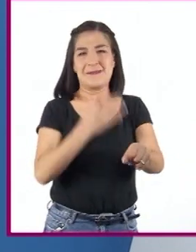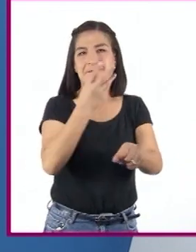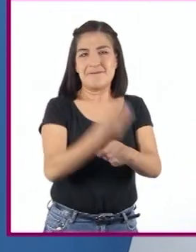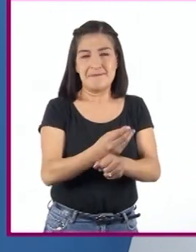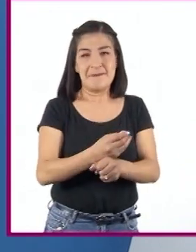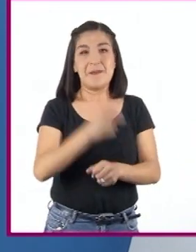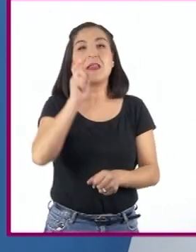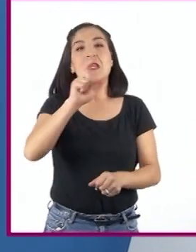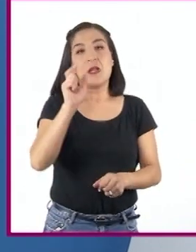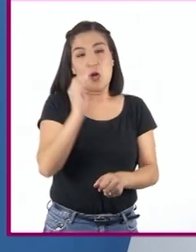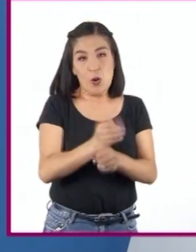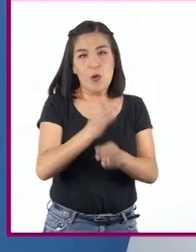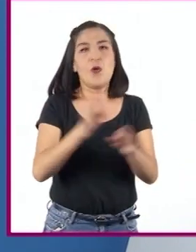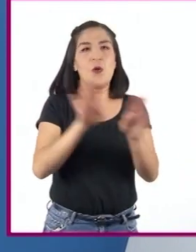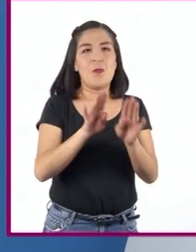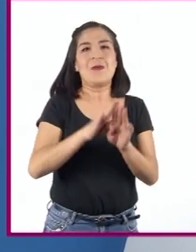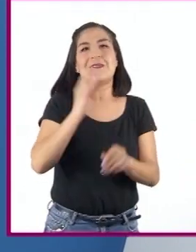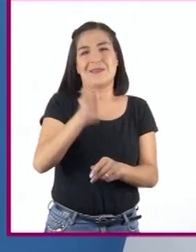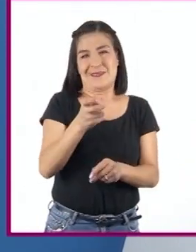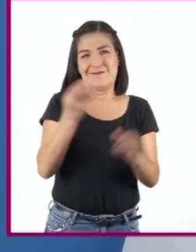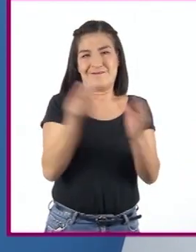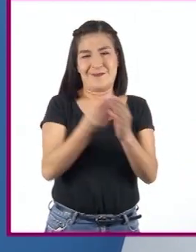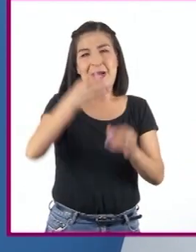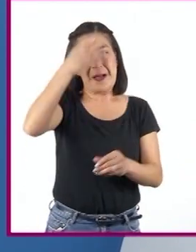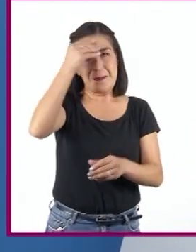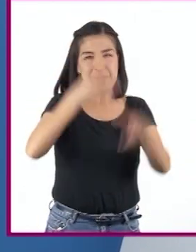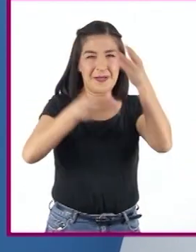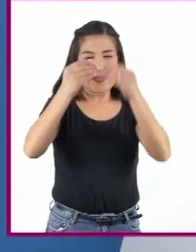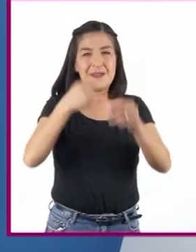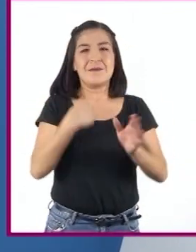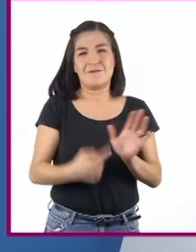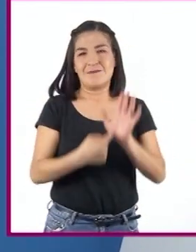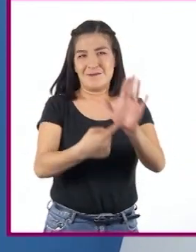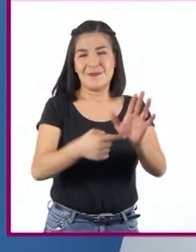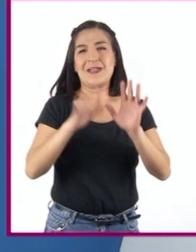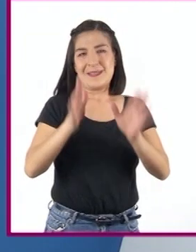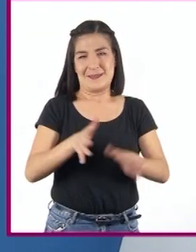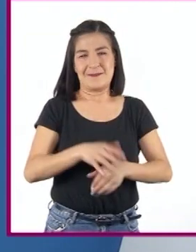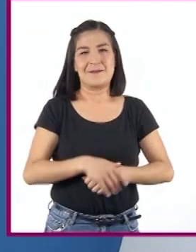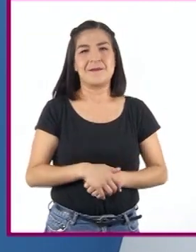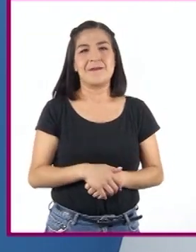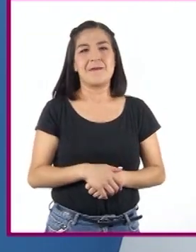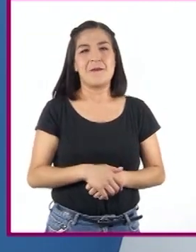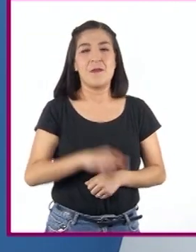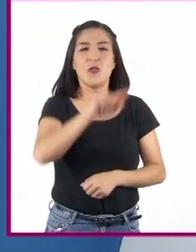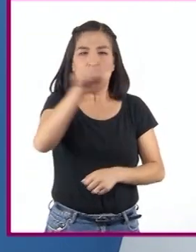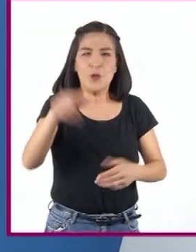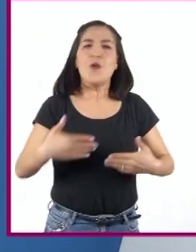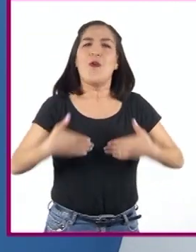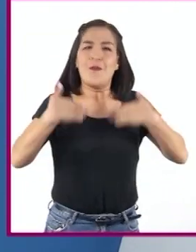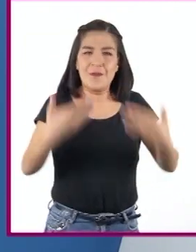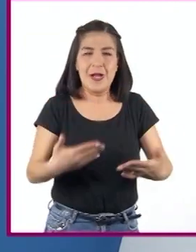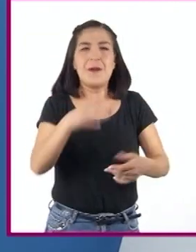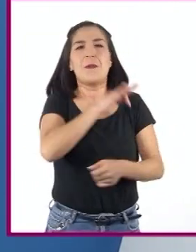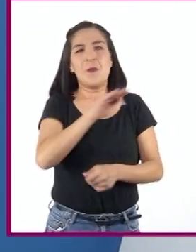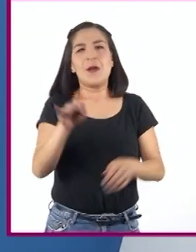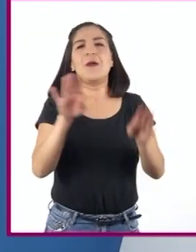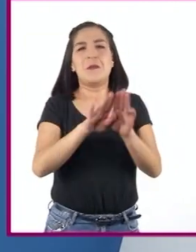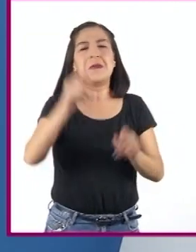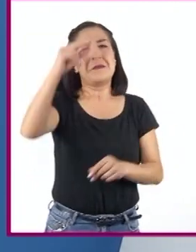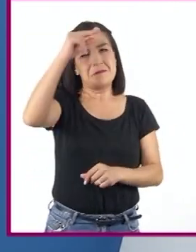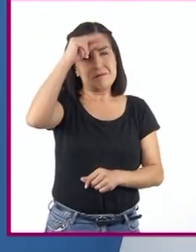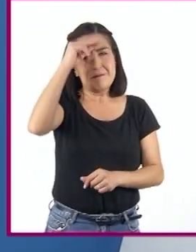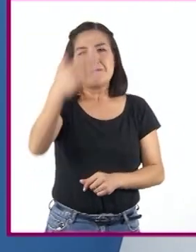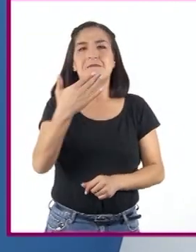a partir de lo que aprendieron durante esta sesión, a las situaciones que se les proponen. Tengan confianza de que cuentan con la capacidad